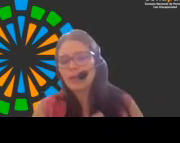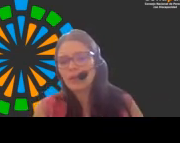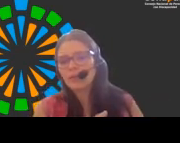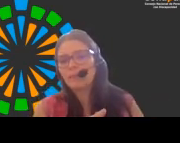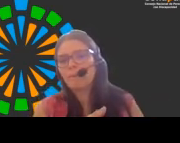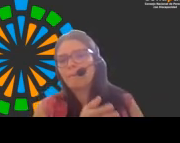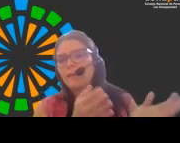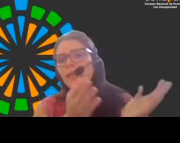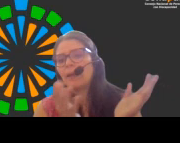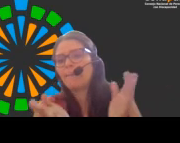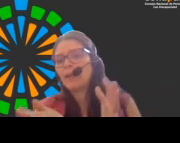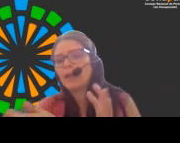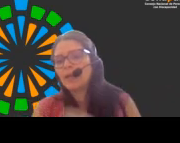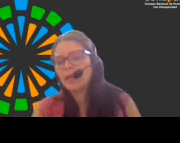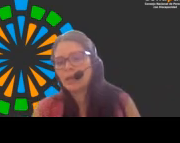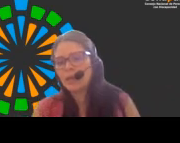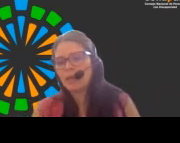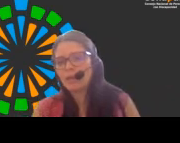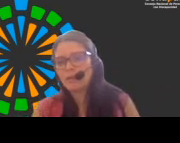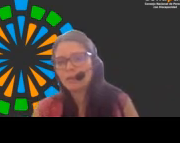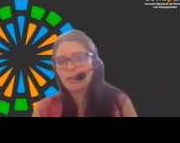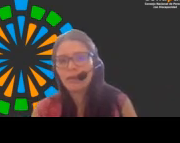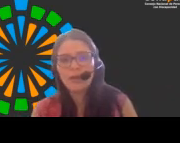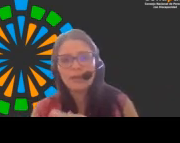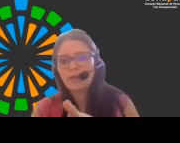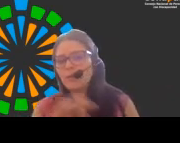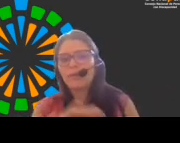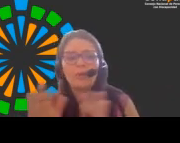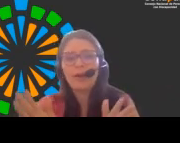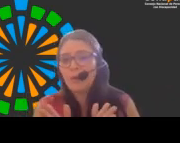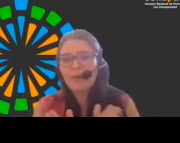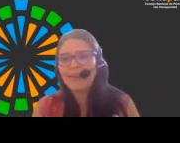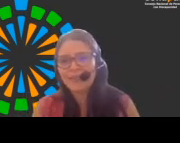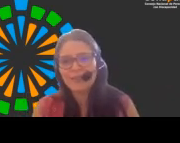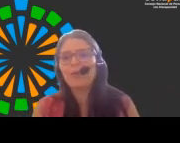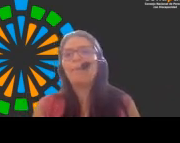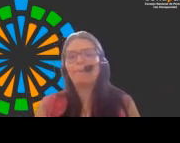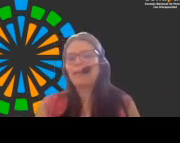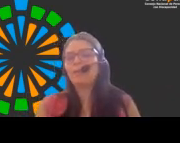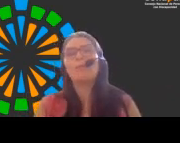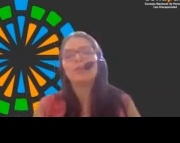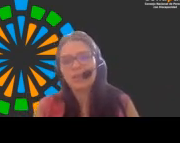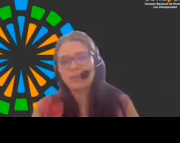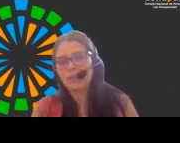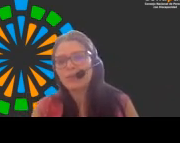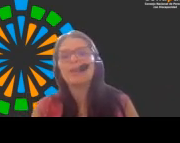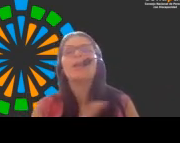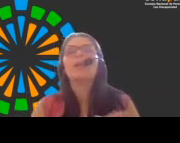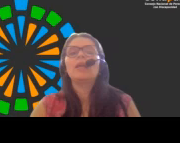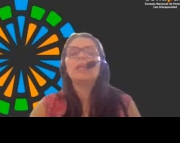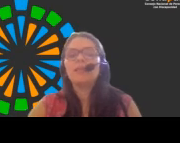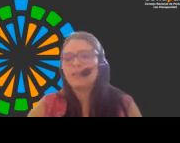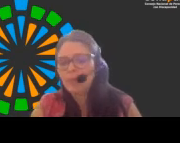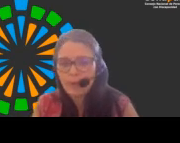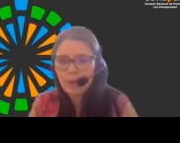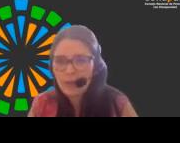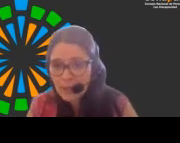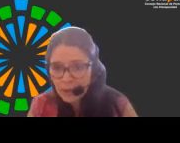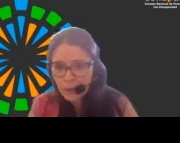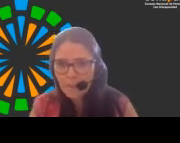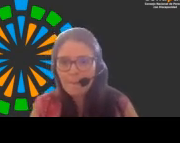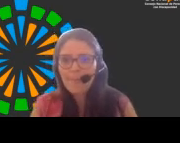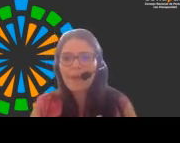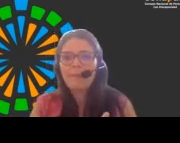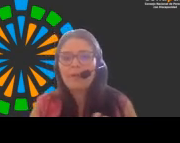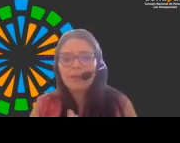ciegas y también sordas y bueno la comunicación se complica muchísimo más y se hace